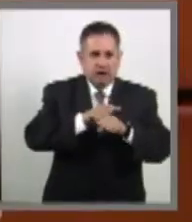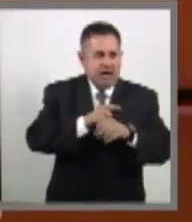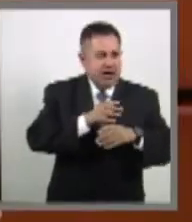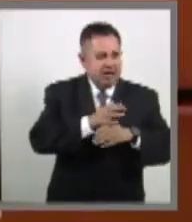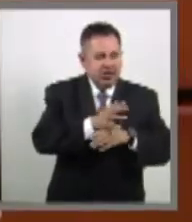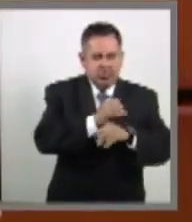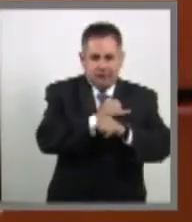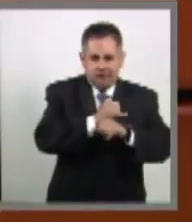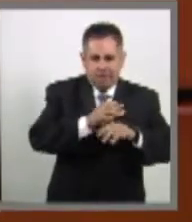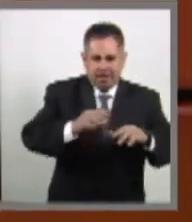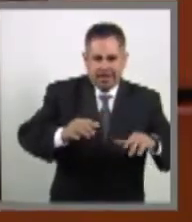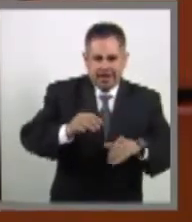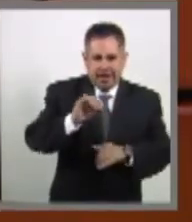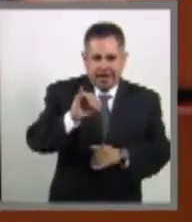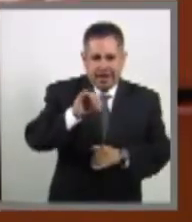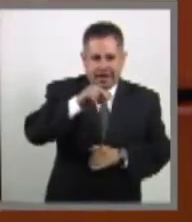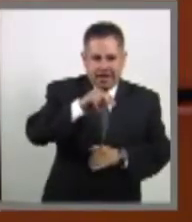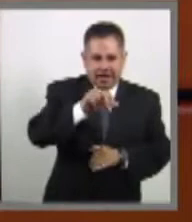la Información,